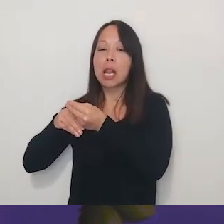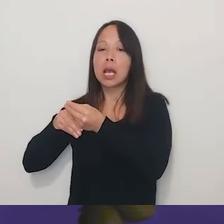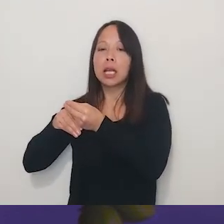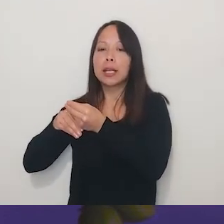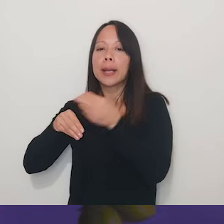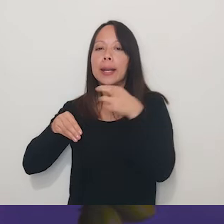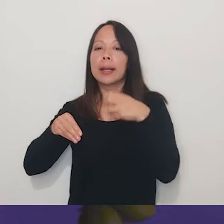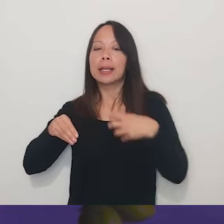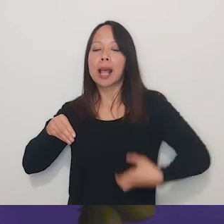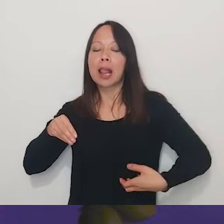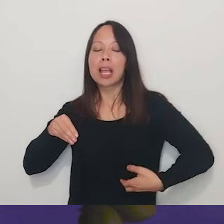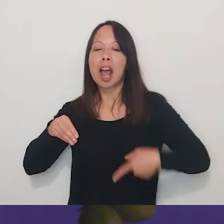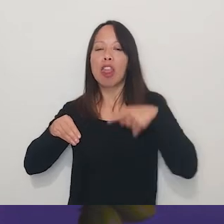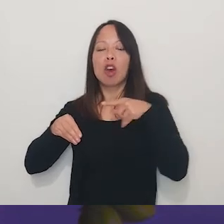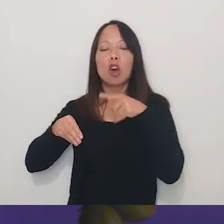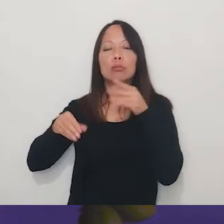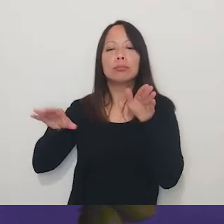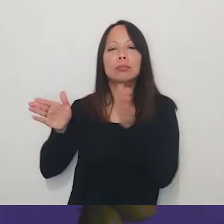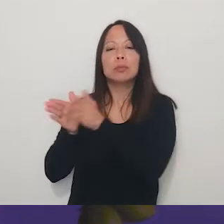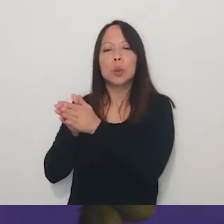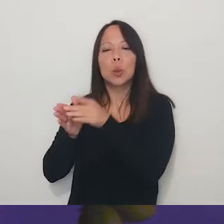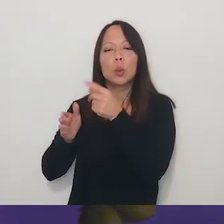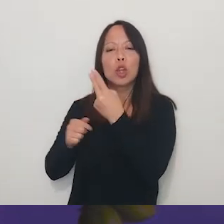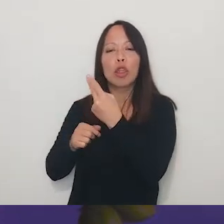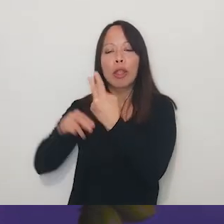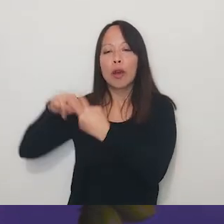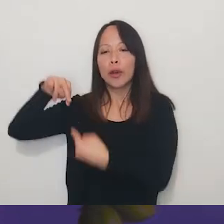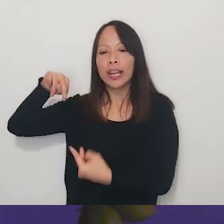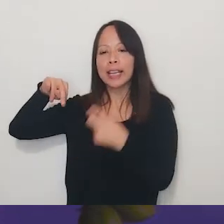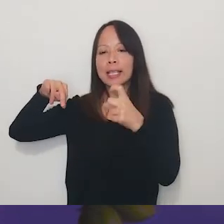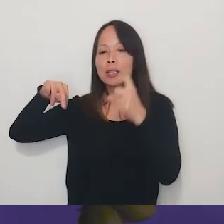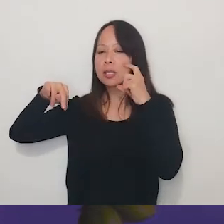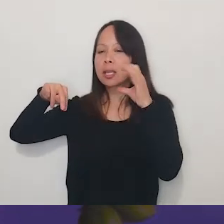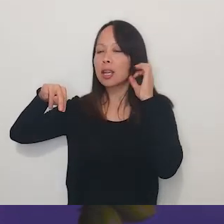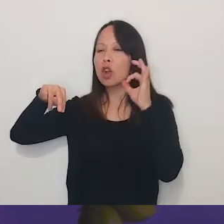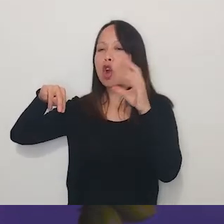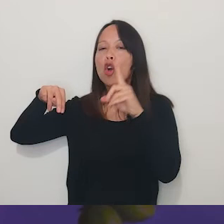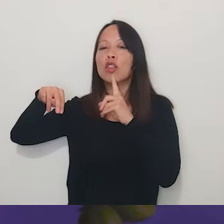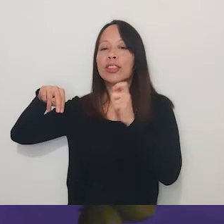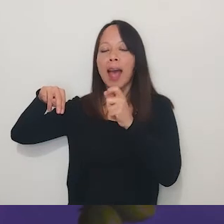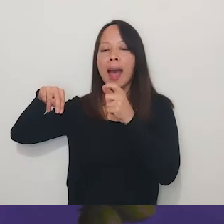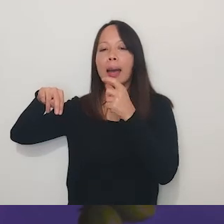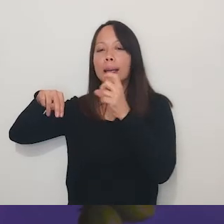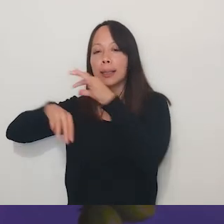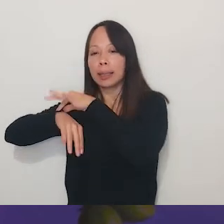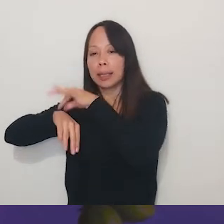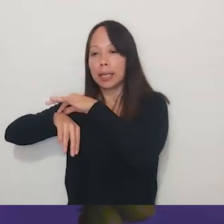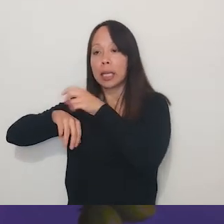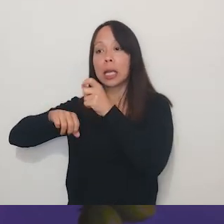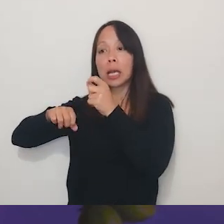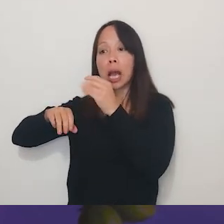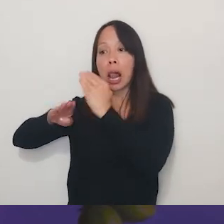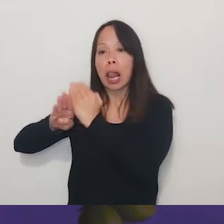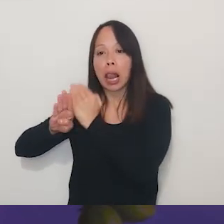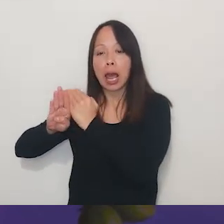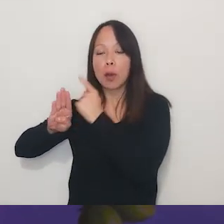litiasis renal. Con lo cual, mi hipótesis era que se habían juntado dos genes heterocigotas que daban clínica leve, y en mis pacientes daban